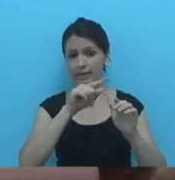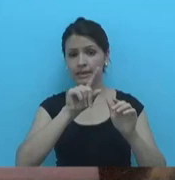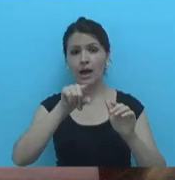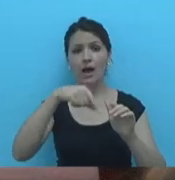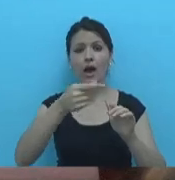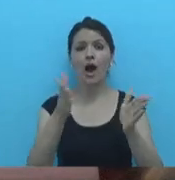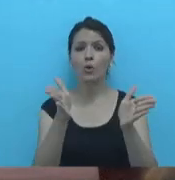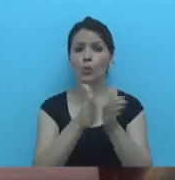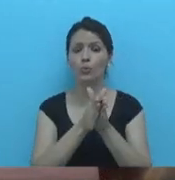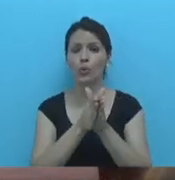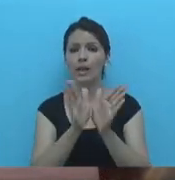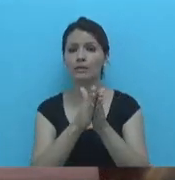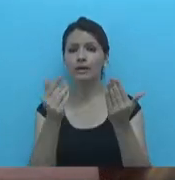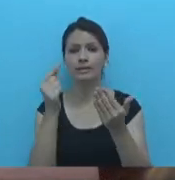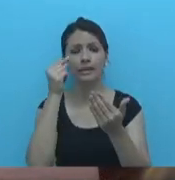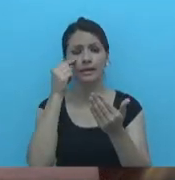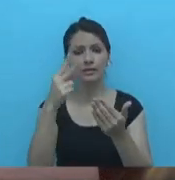que se acumule también con el expediente